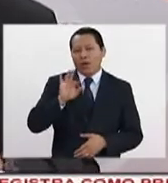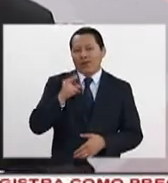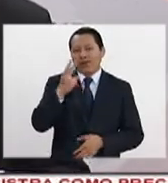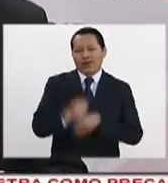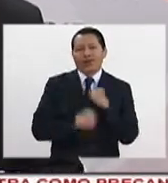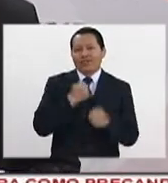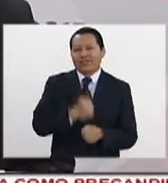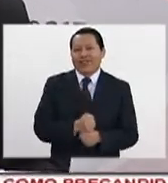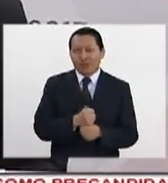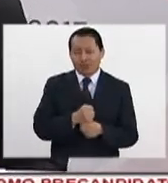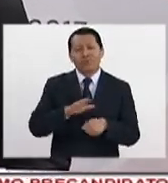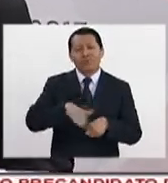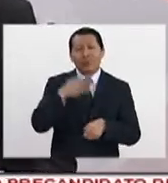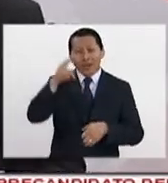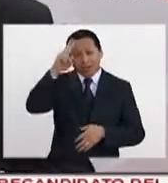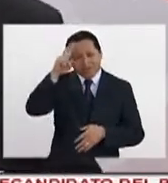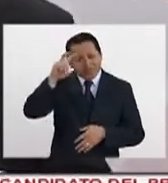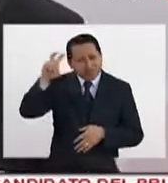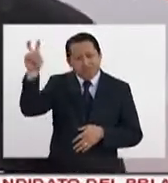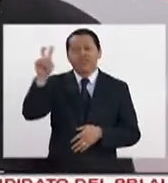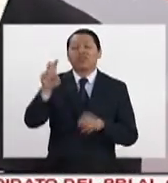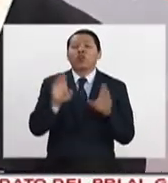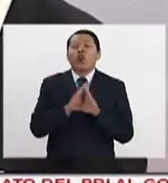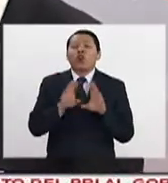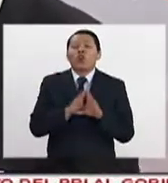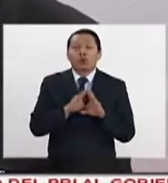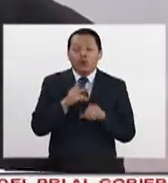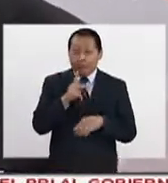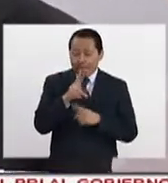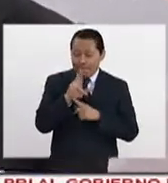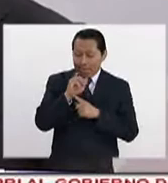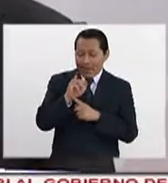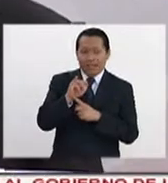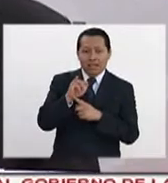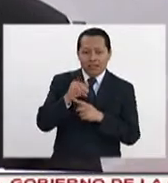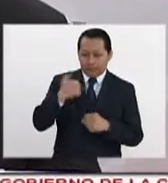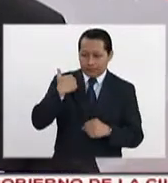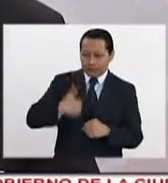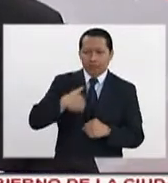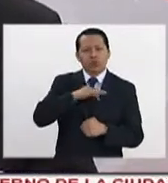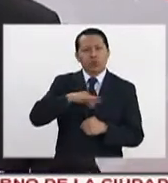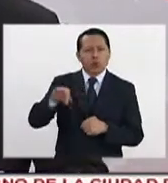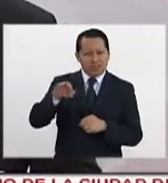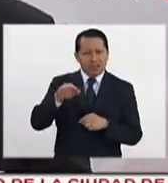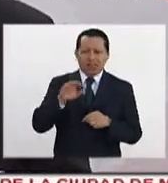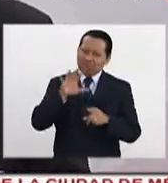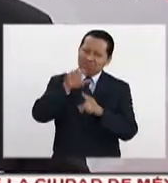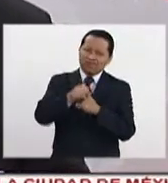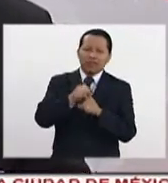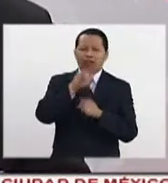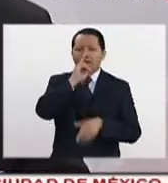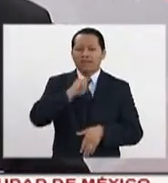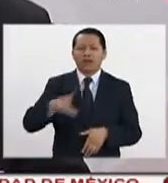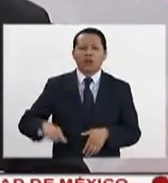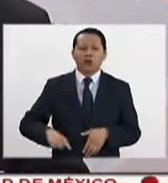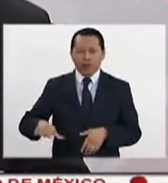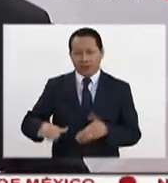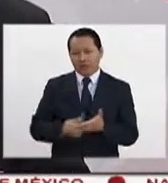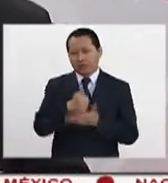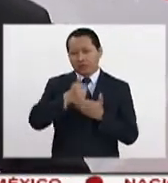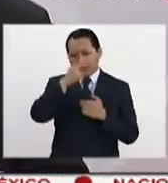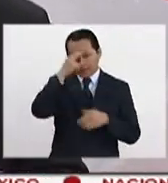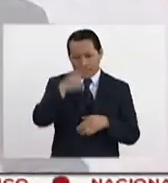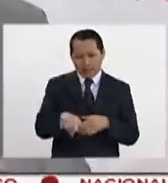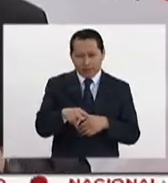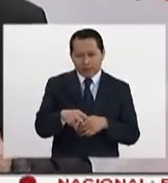me hace mucha ilusión que un priista pueda aspirar a la jefatura de gobierno de la Ciudad